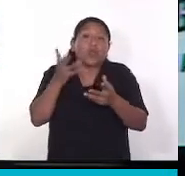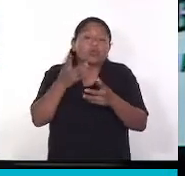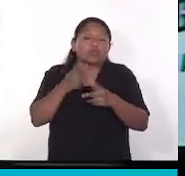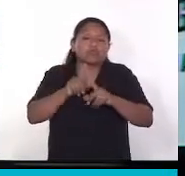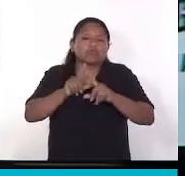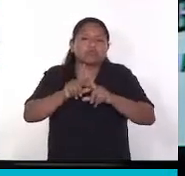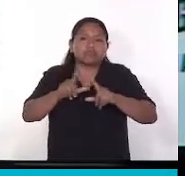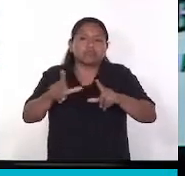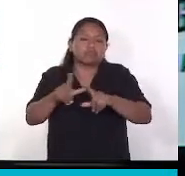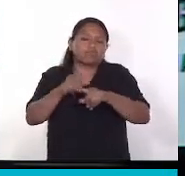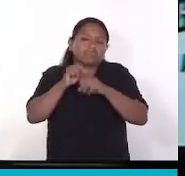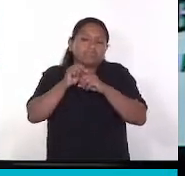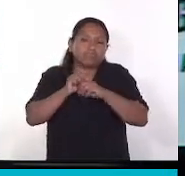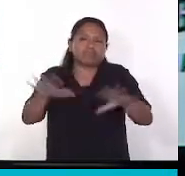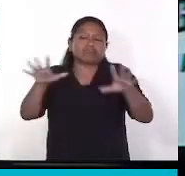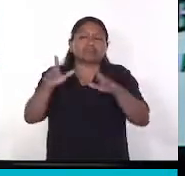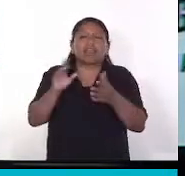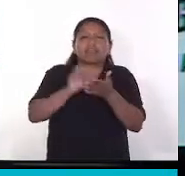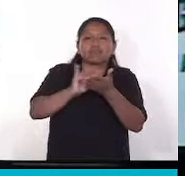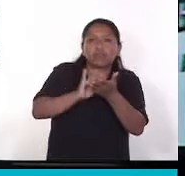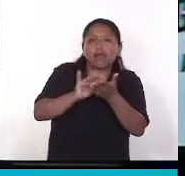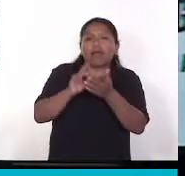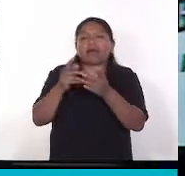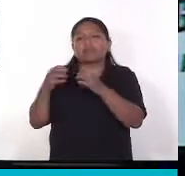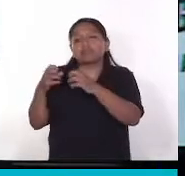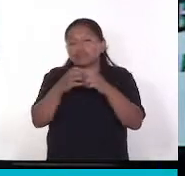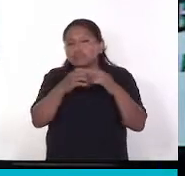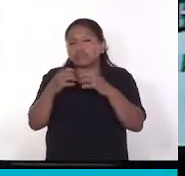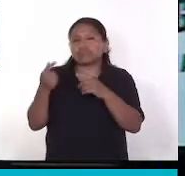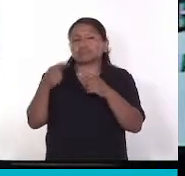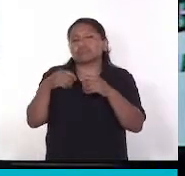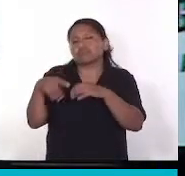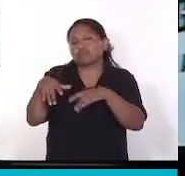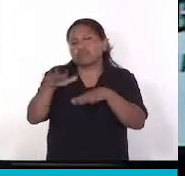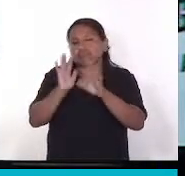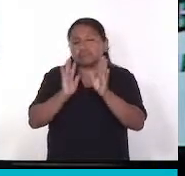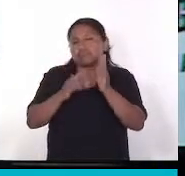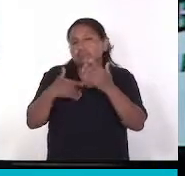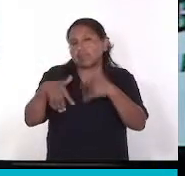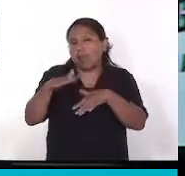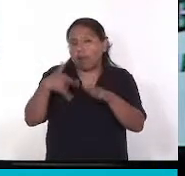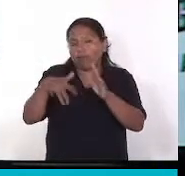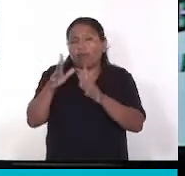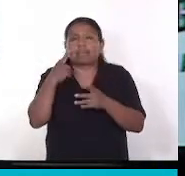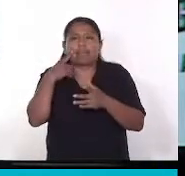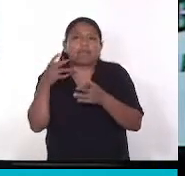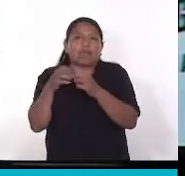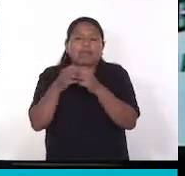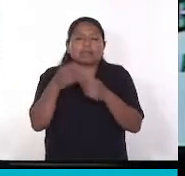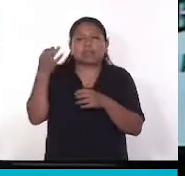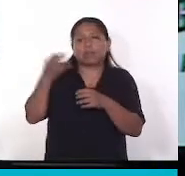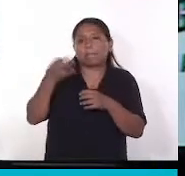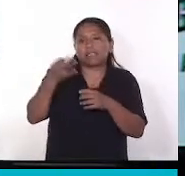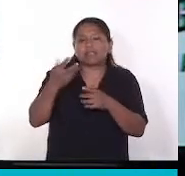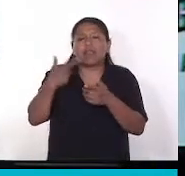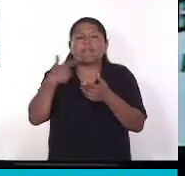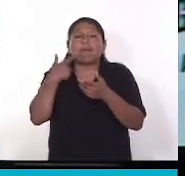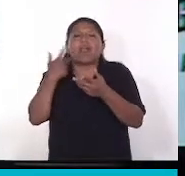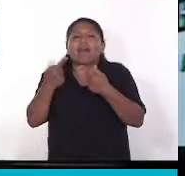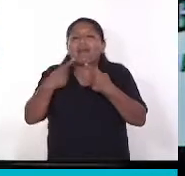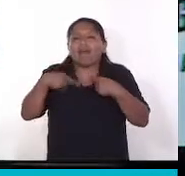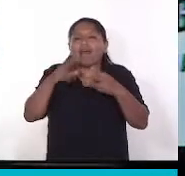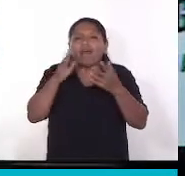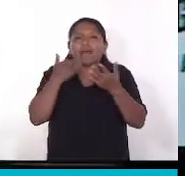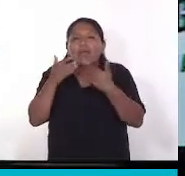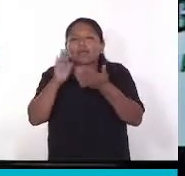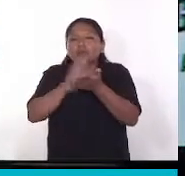noticieros y también otros diputados, diputadas discutieron el problema acá y se habló si íbamos a tener una sesión especial para discutir las derivaciones del